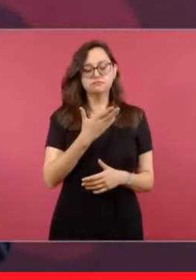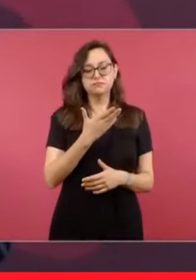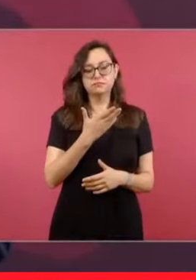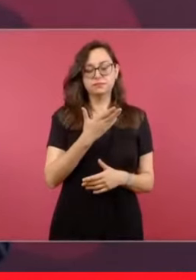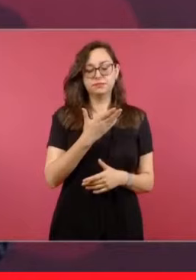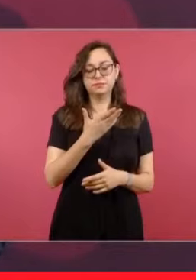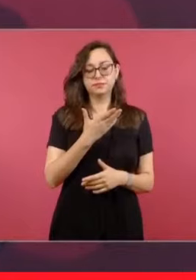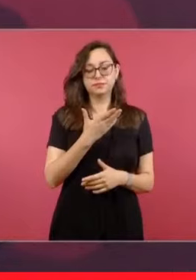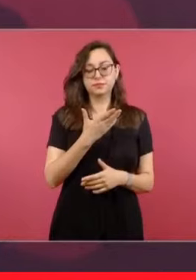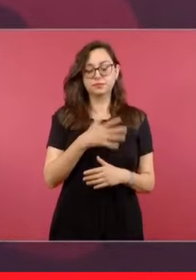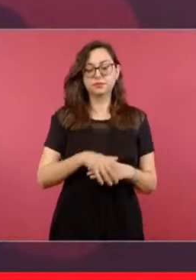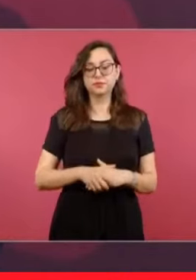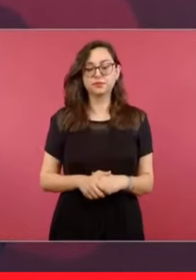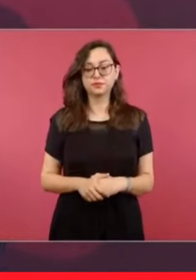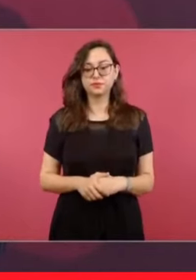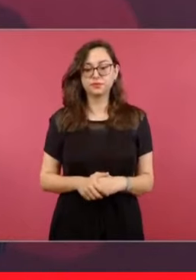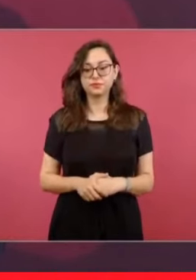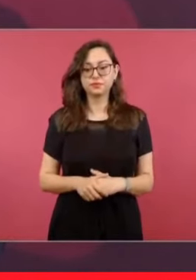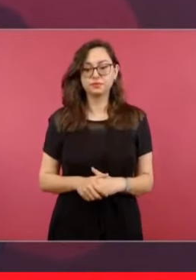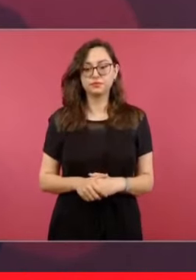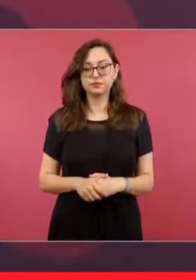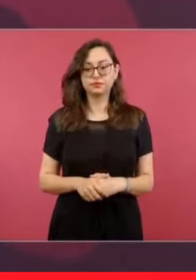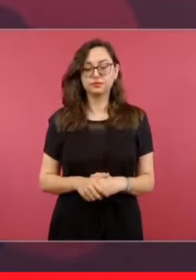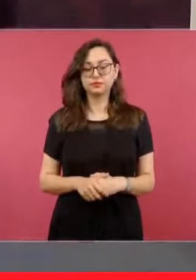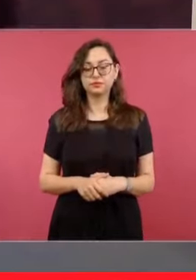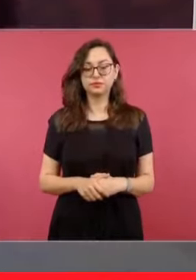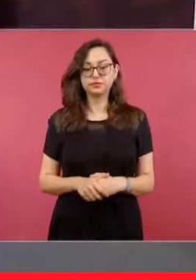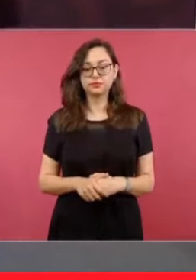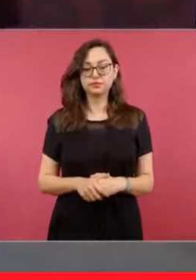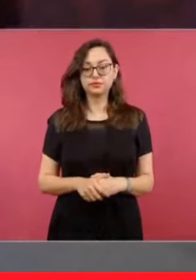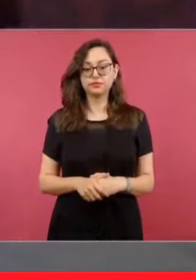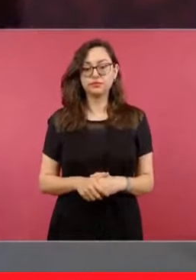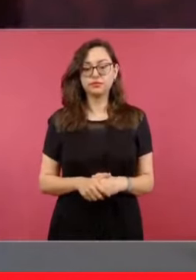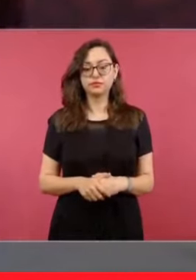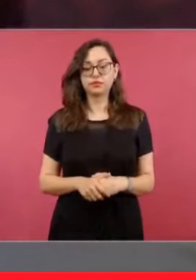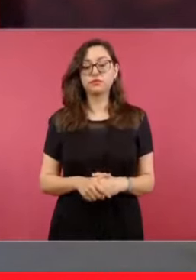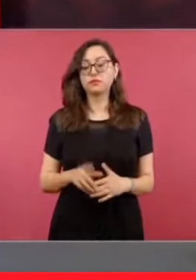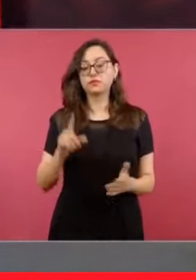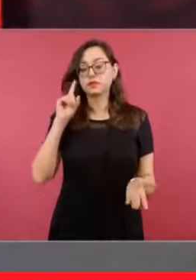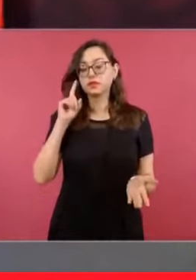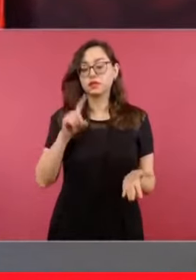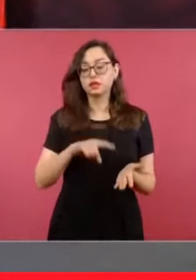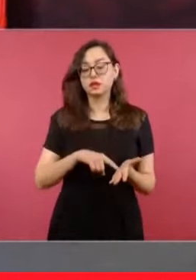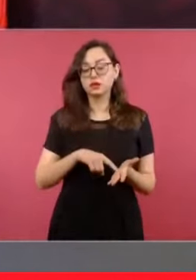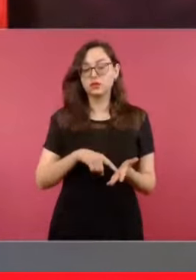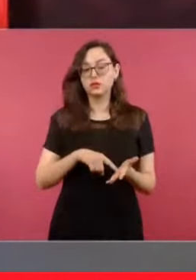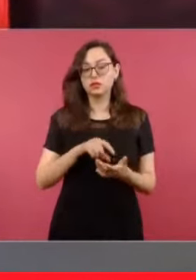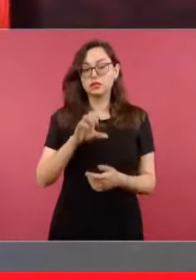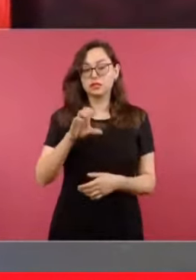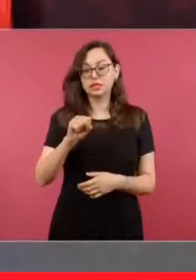bien Creo que eh fueron alrededor de